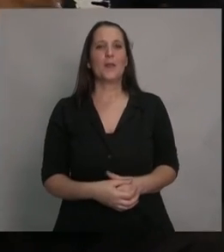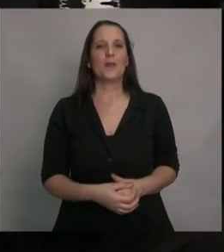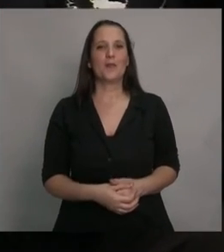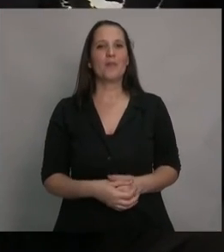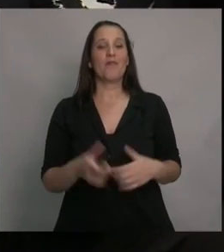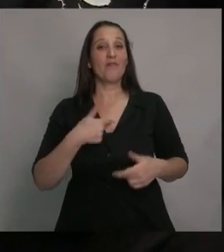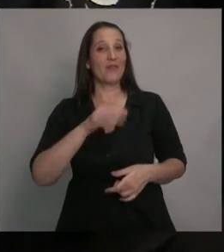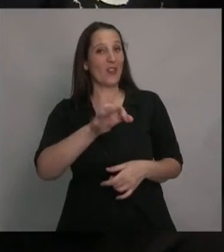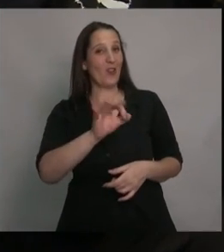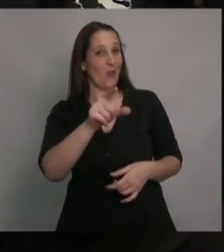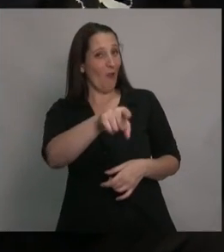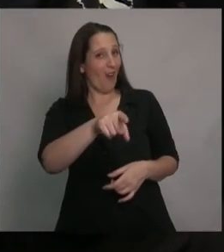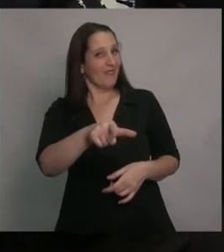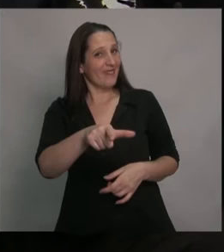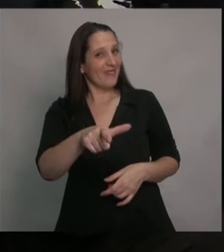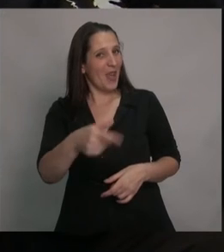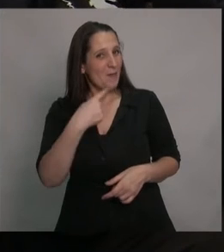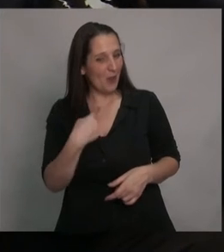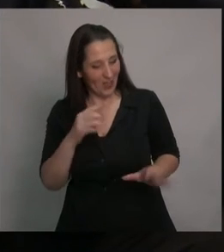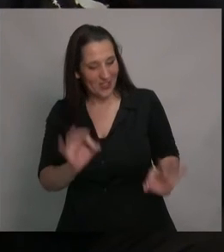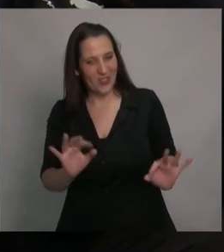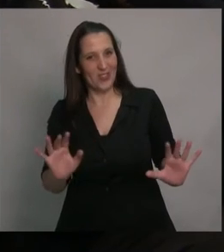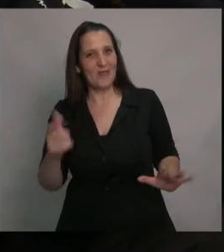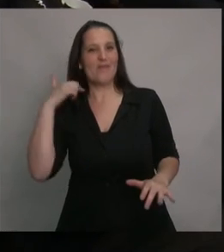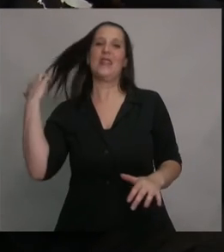yo sé lo que tú quieres. Mira,